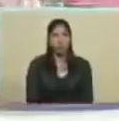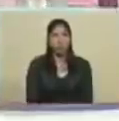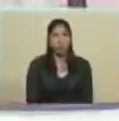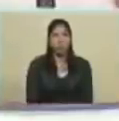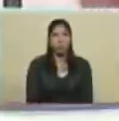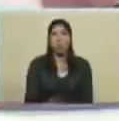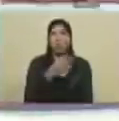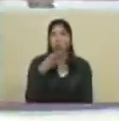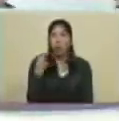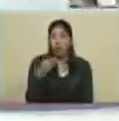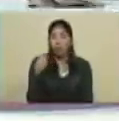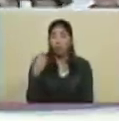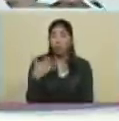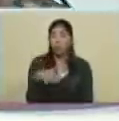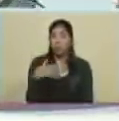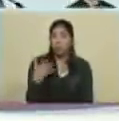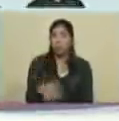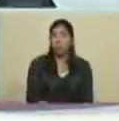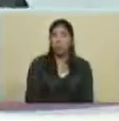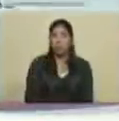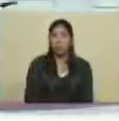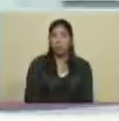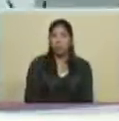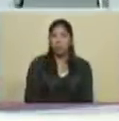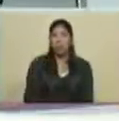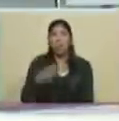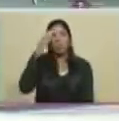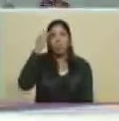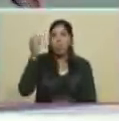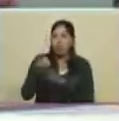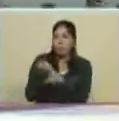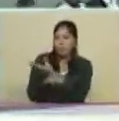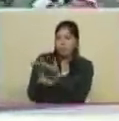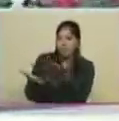la juventud, ¿vale? Que Dios las bendiga, muchachas.